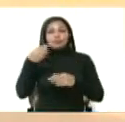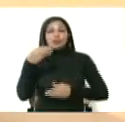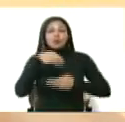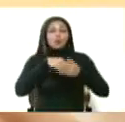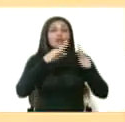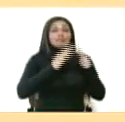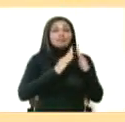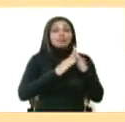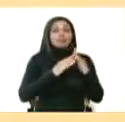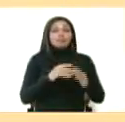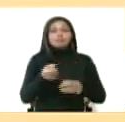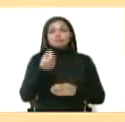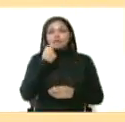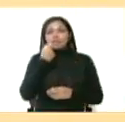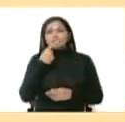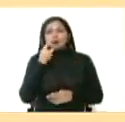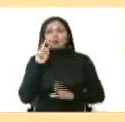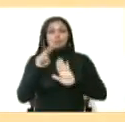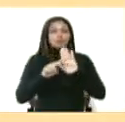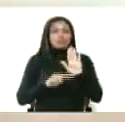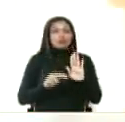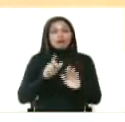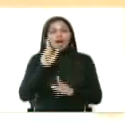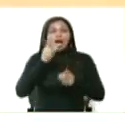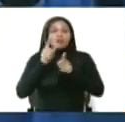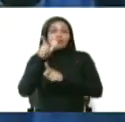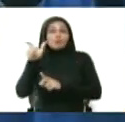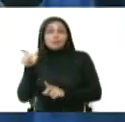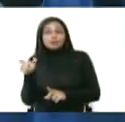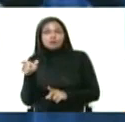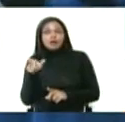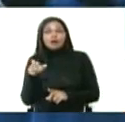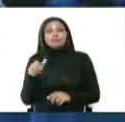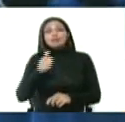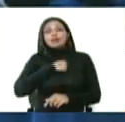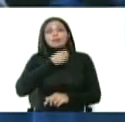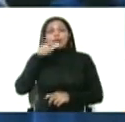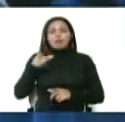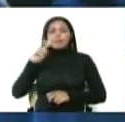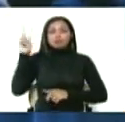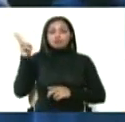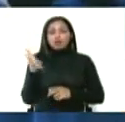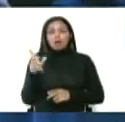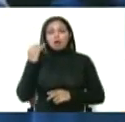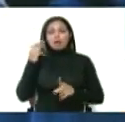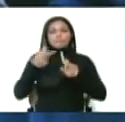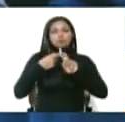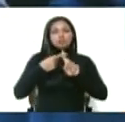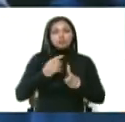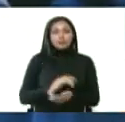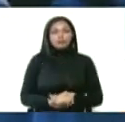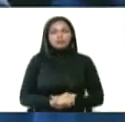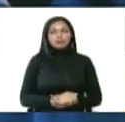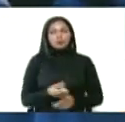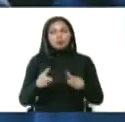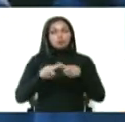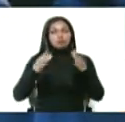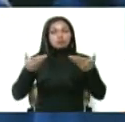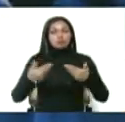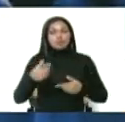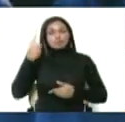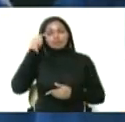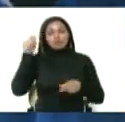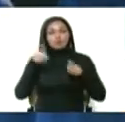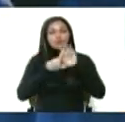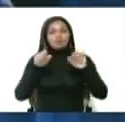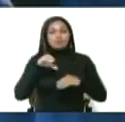cuarentena, con el tratamiento indicado en caso tal de que alguno de estos camaradas venezolanos salga positivo. Igualmente, estamos recibiendo el día de hoy,